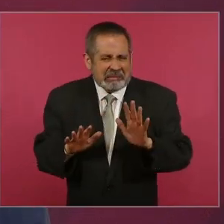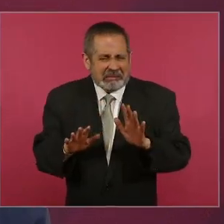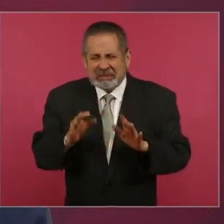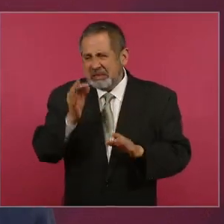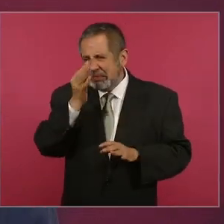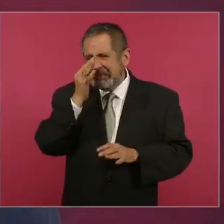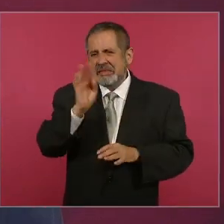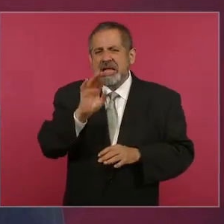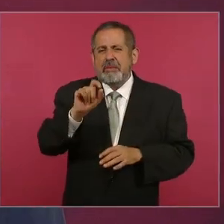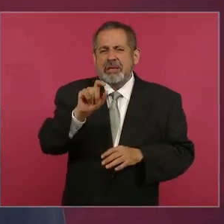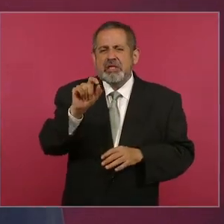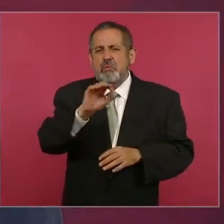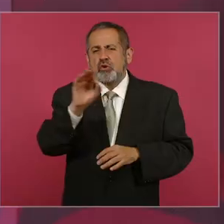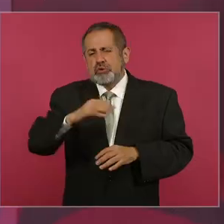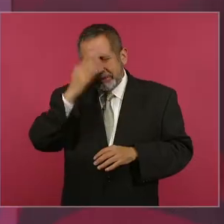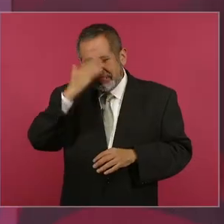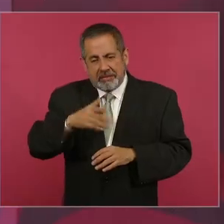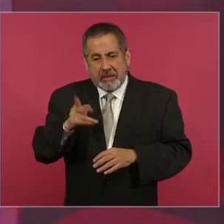20% sabe,